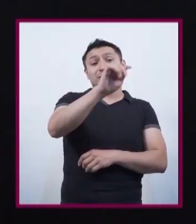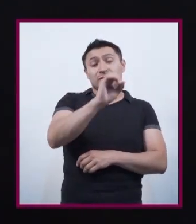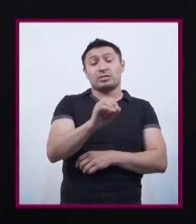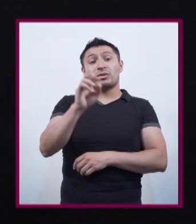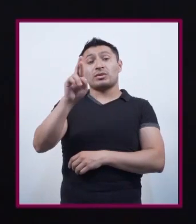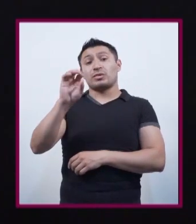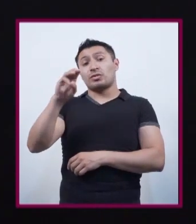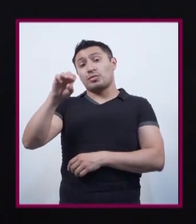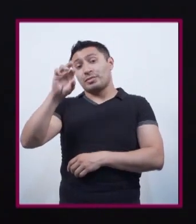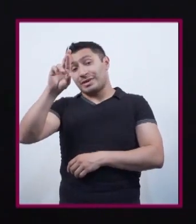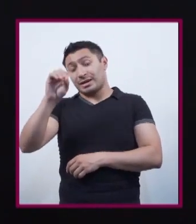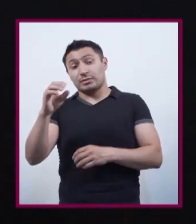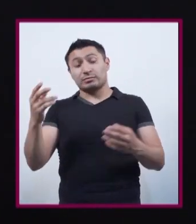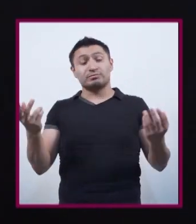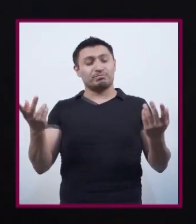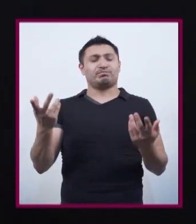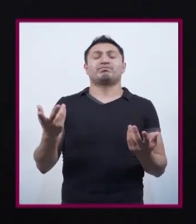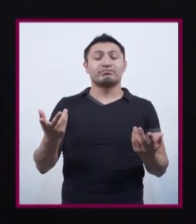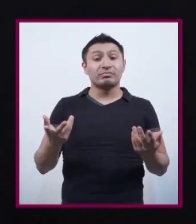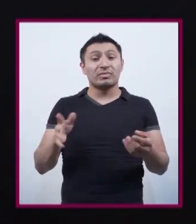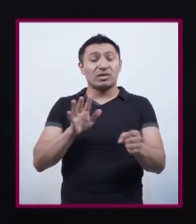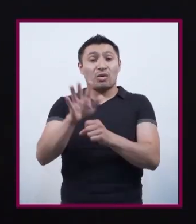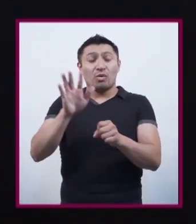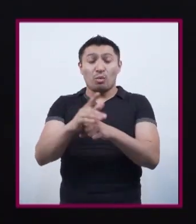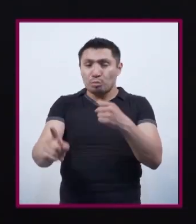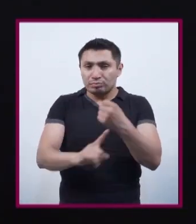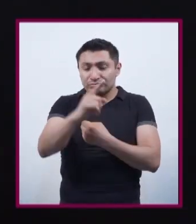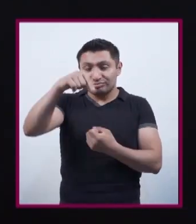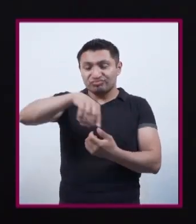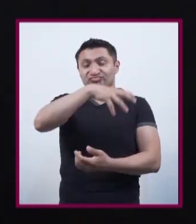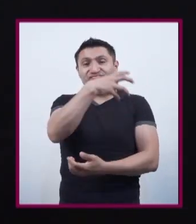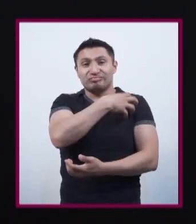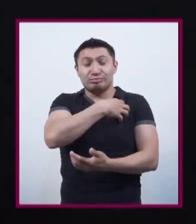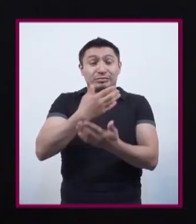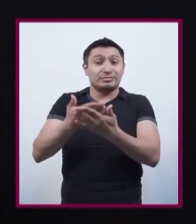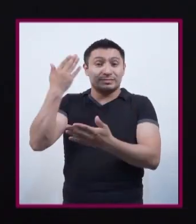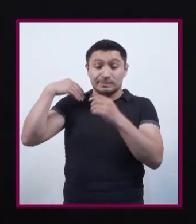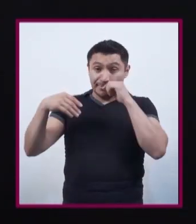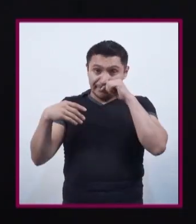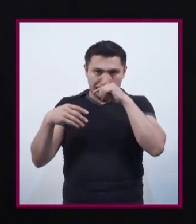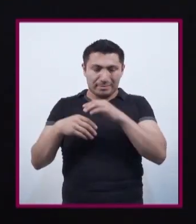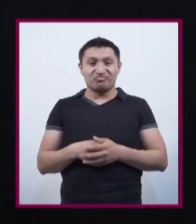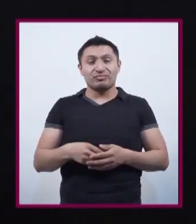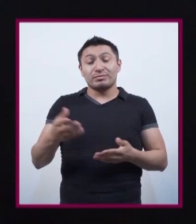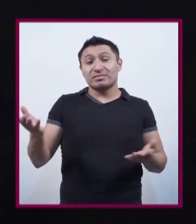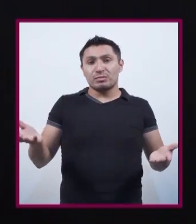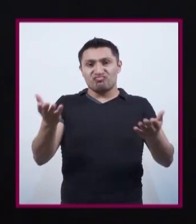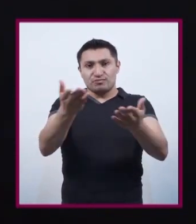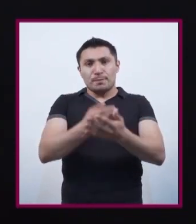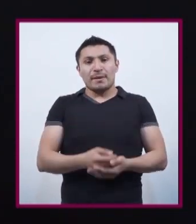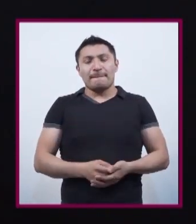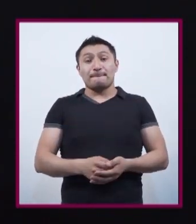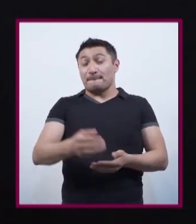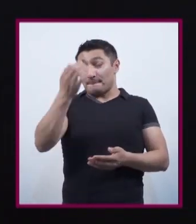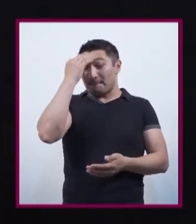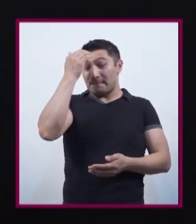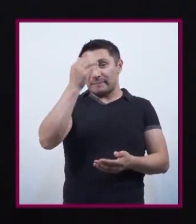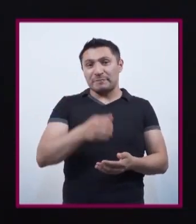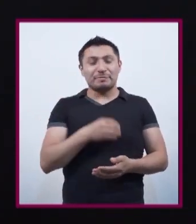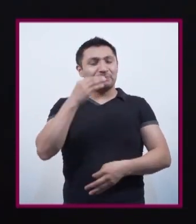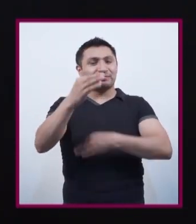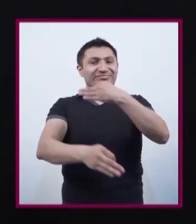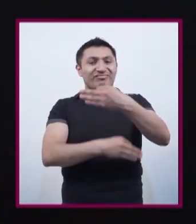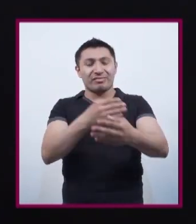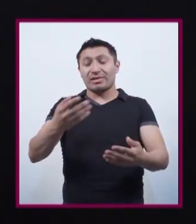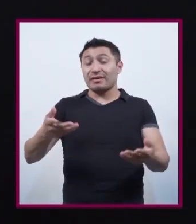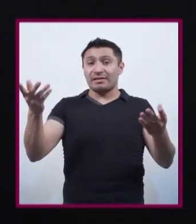y Romero Carrasco, mismo que trastornó a la sociedad capitalina de aquel entonces. ¡Vamos ya! Te invito a conocer todo